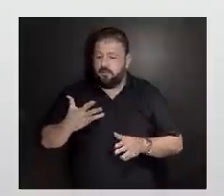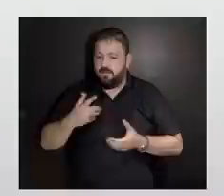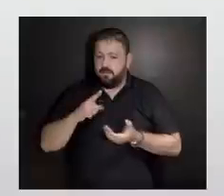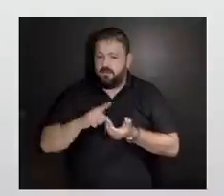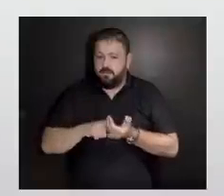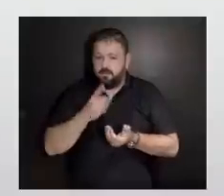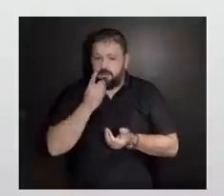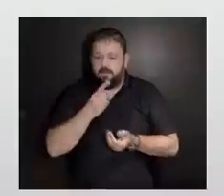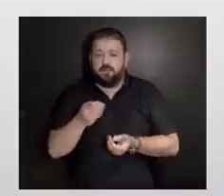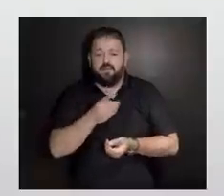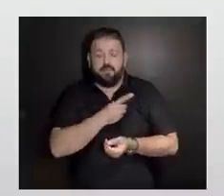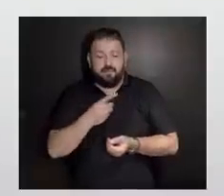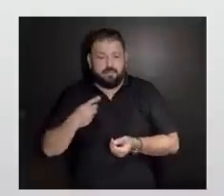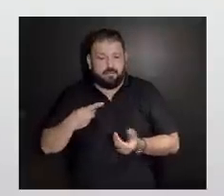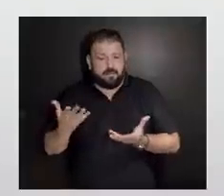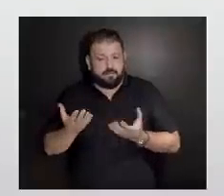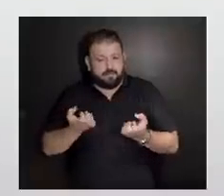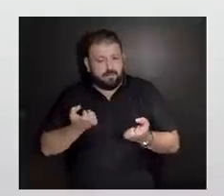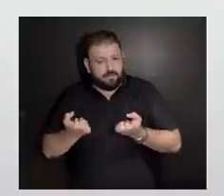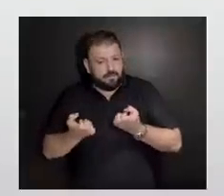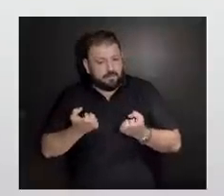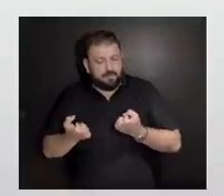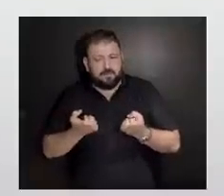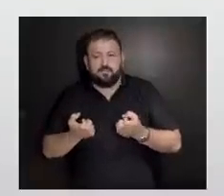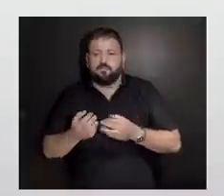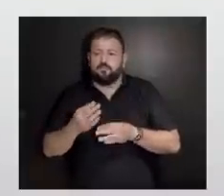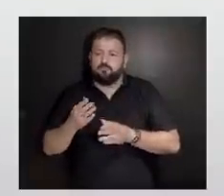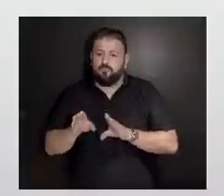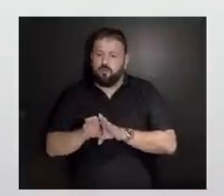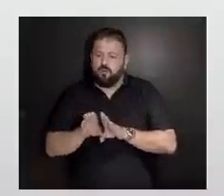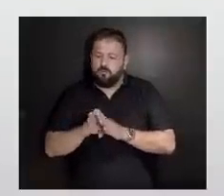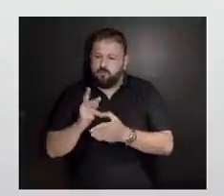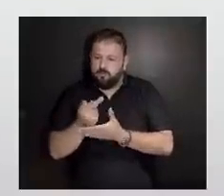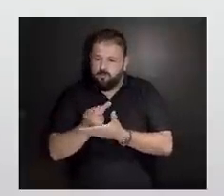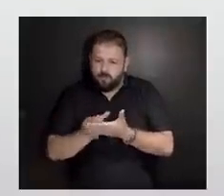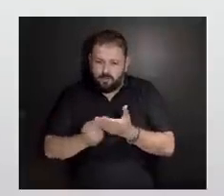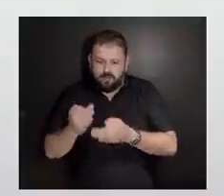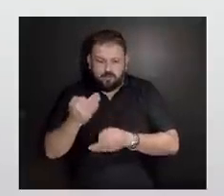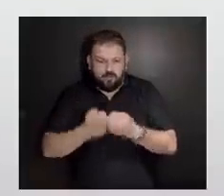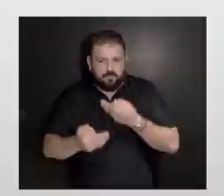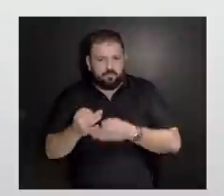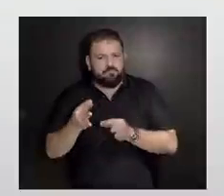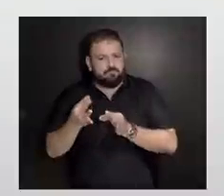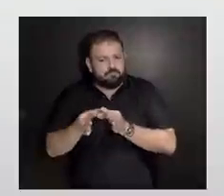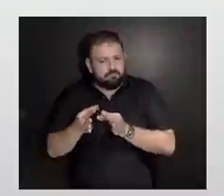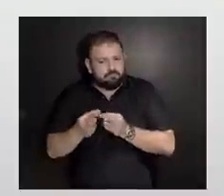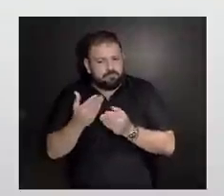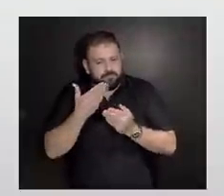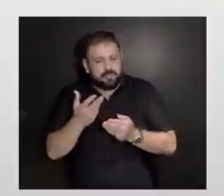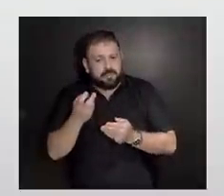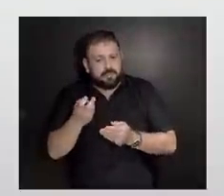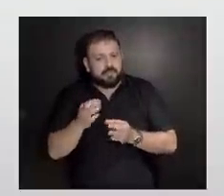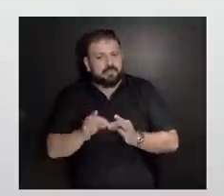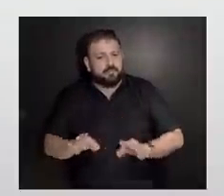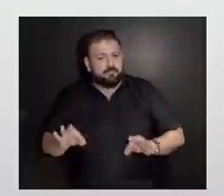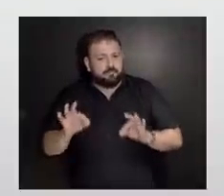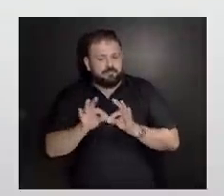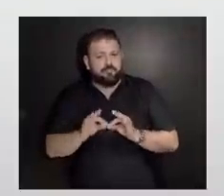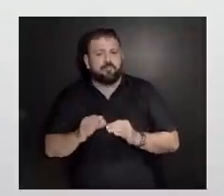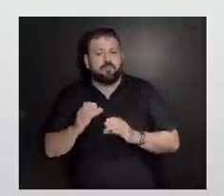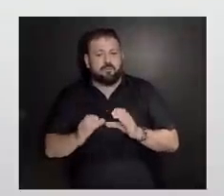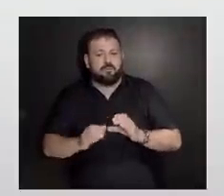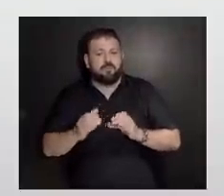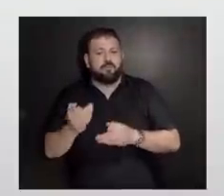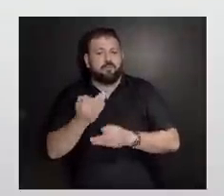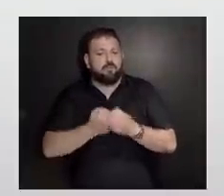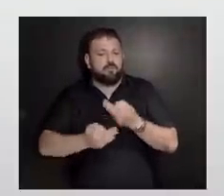un ejercicio programado, no puede ser excesivo si estamos realizando actividad. Es muy importante tener cuidados como la carga de